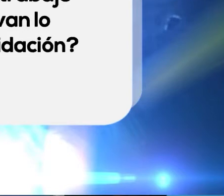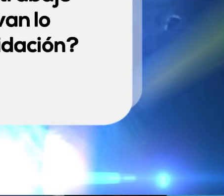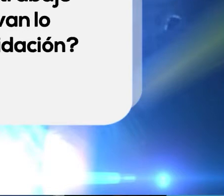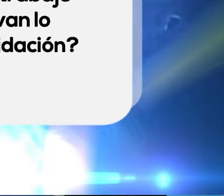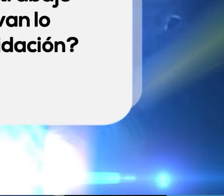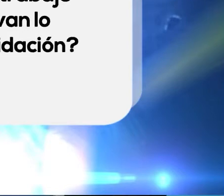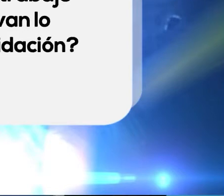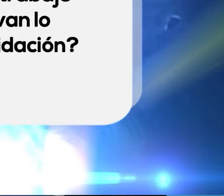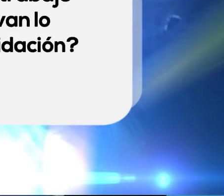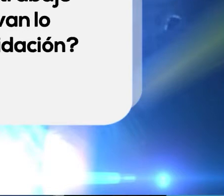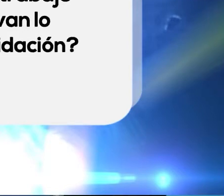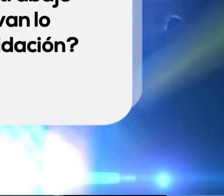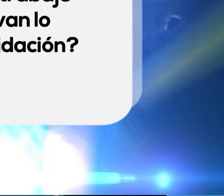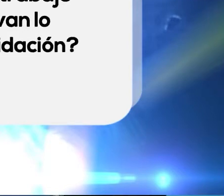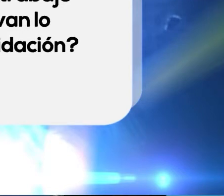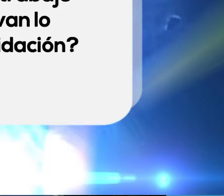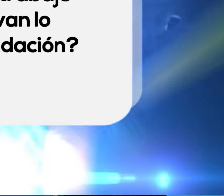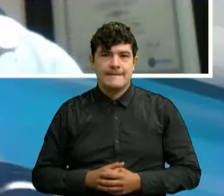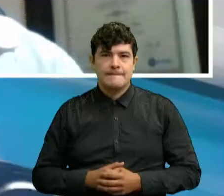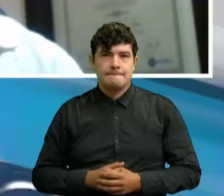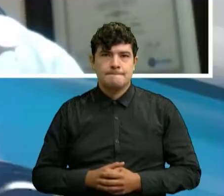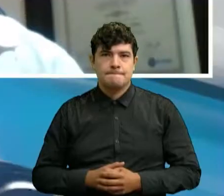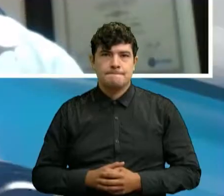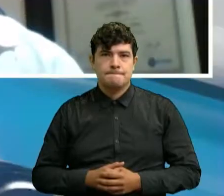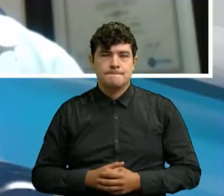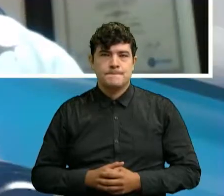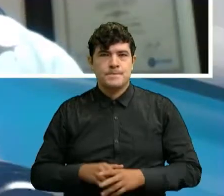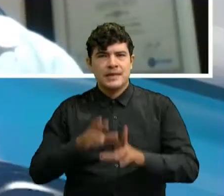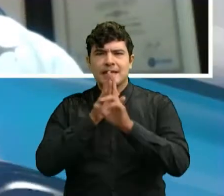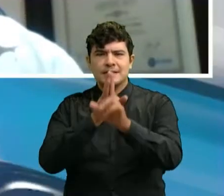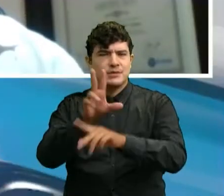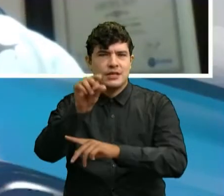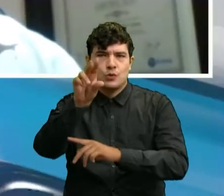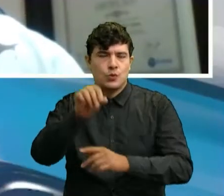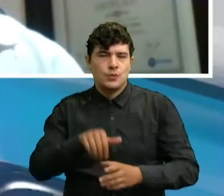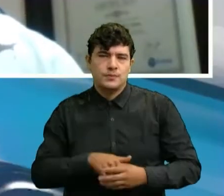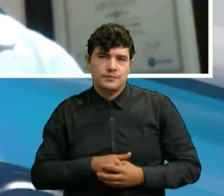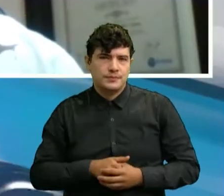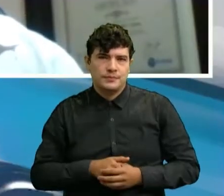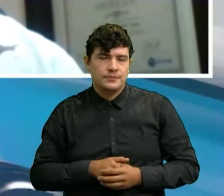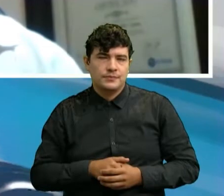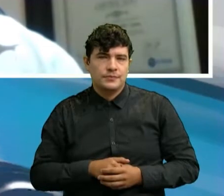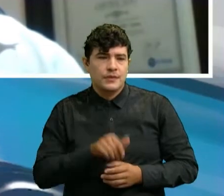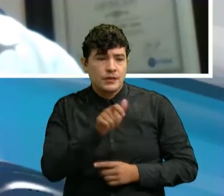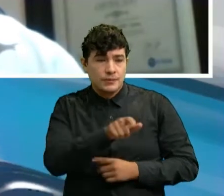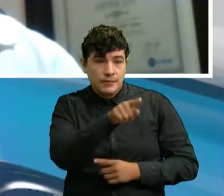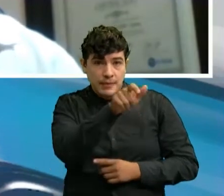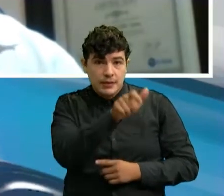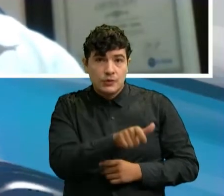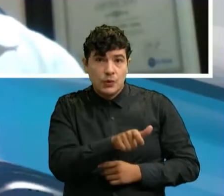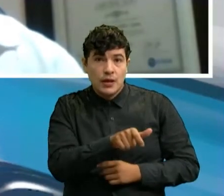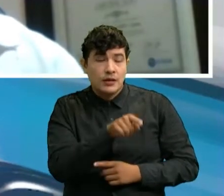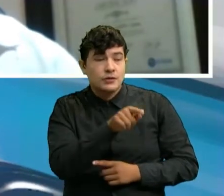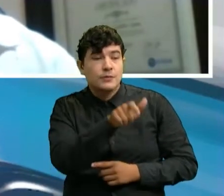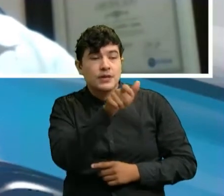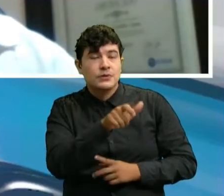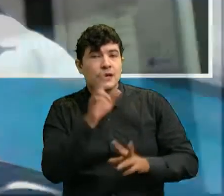en este caso una pensión de invalidez, no tiene derecho a reclamar saldos. O como dicen algunos, uy, es que ¿qué hago con las semanas